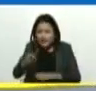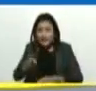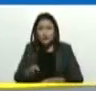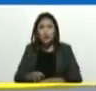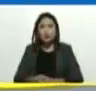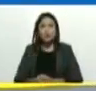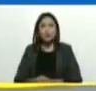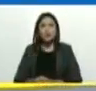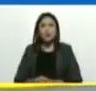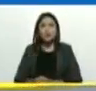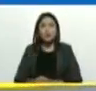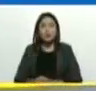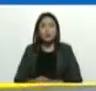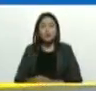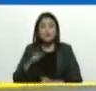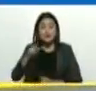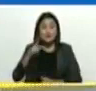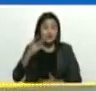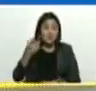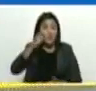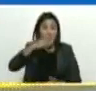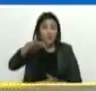el heroico pueblo cubano.